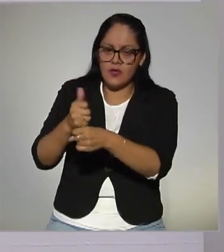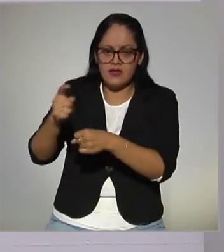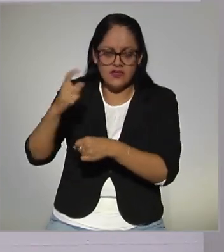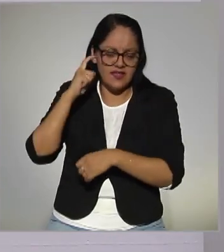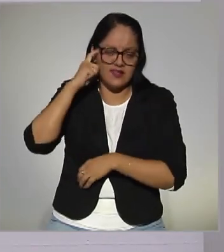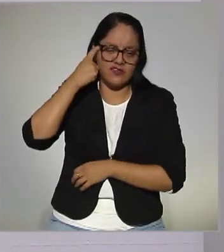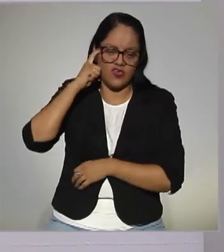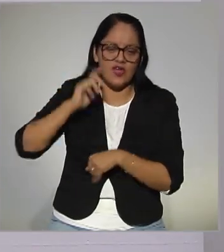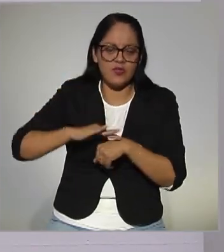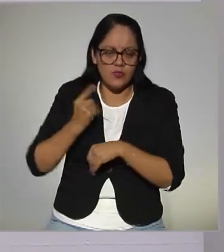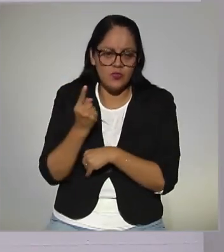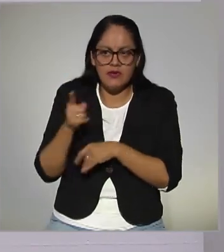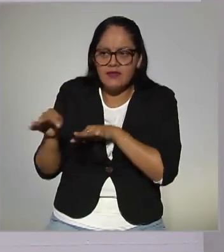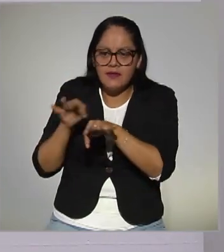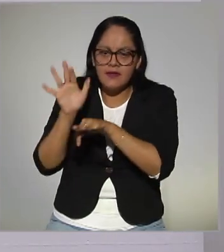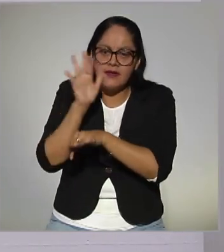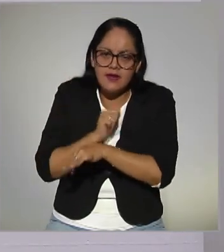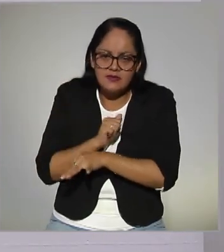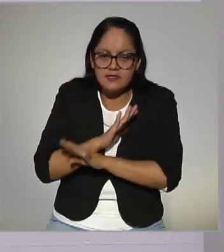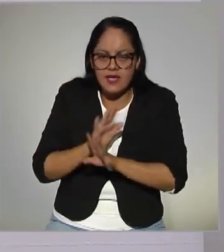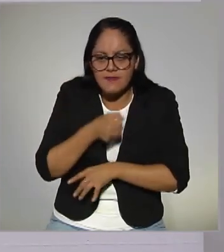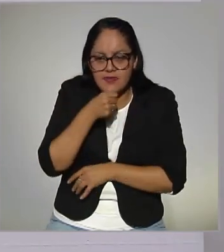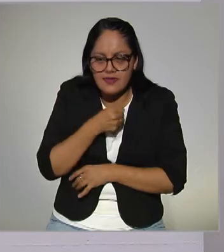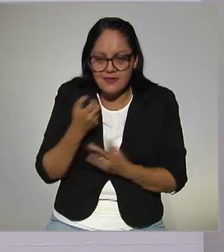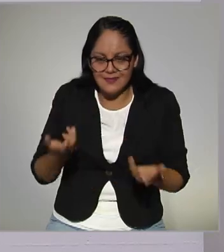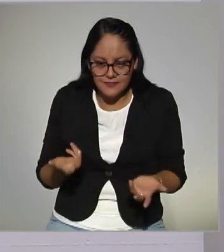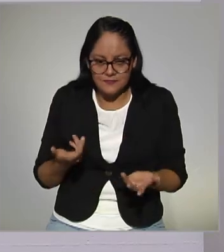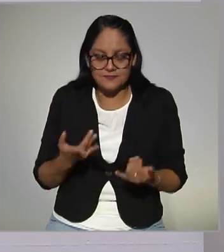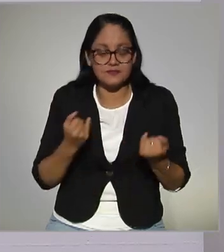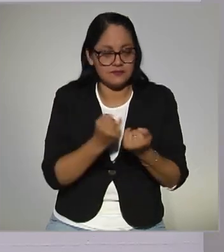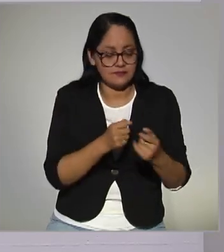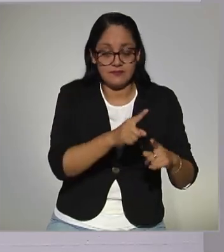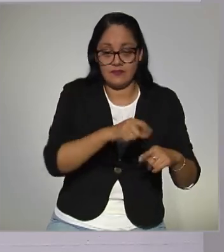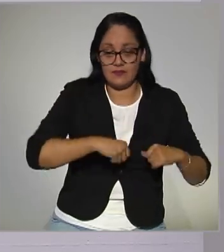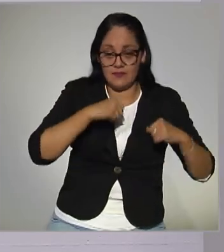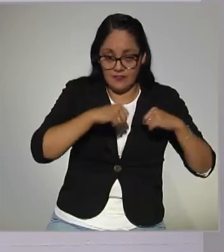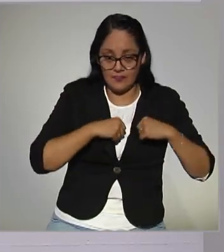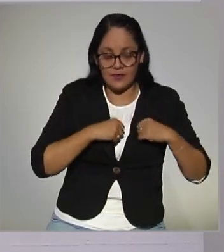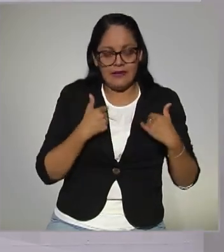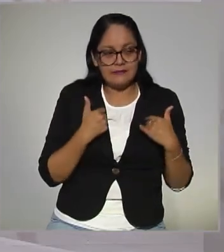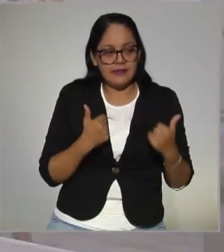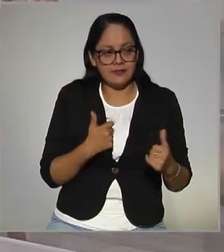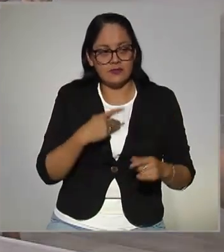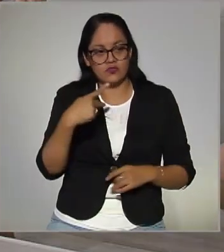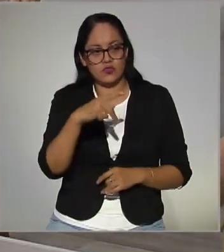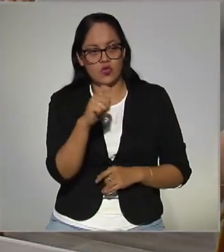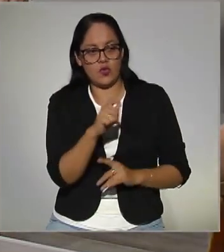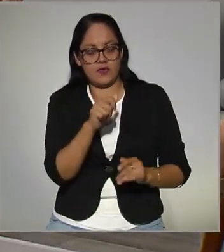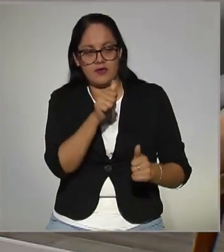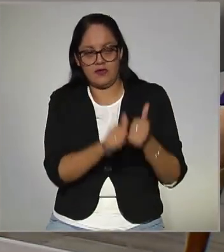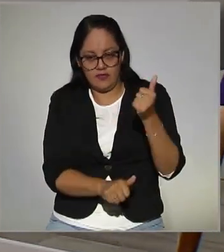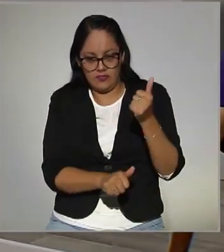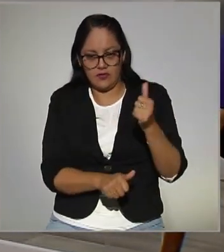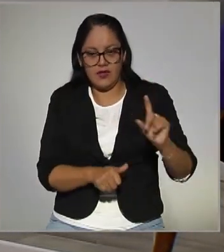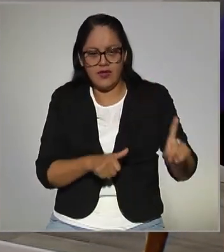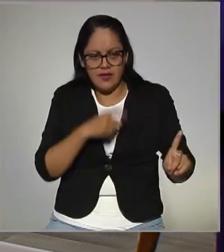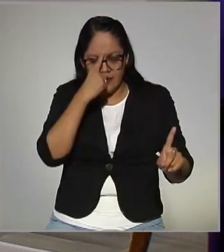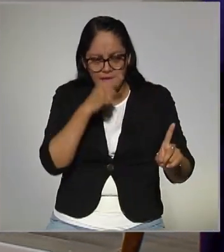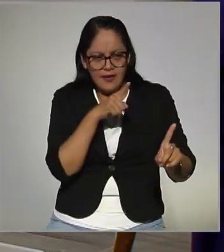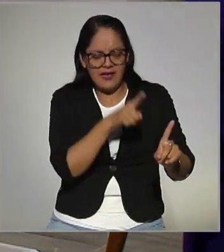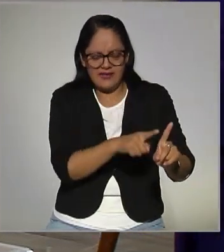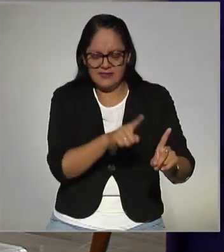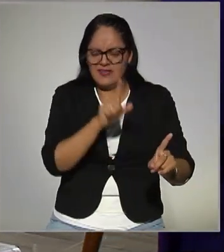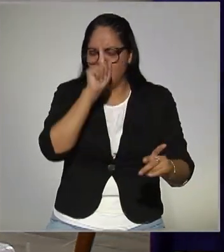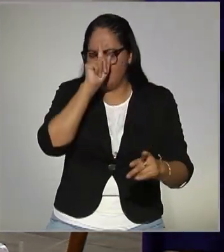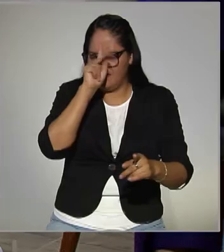enojado porque ya no puede trabajar, ¿no? Comprender al adolescente que lo dejó su novio, que lo dejó su novia, y para él es la